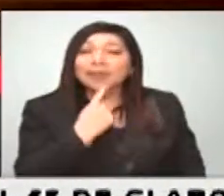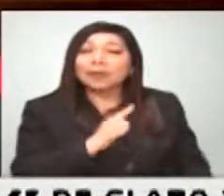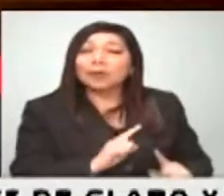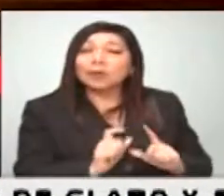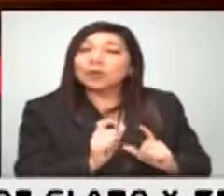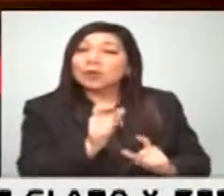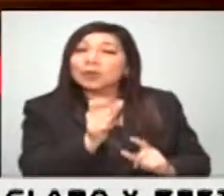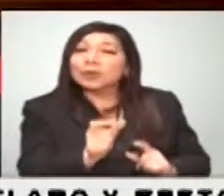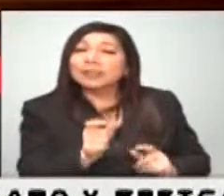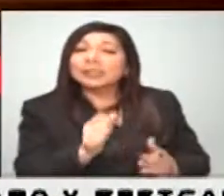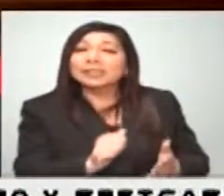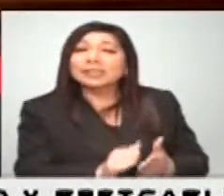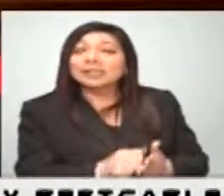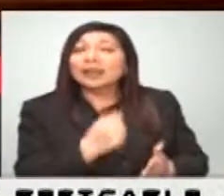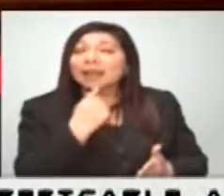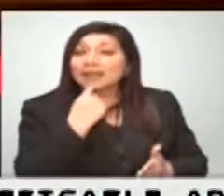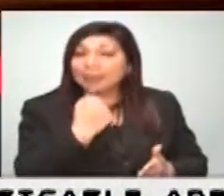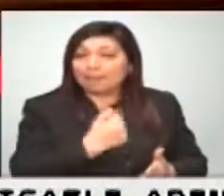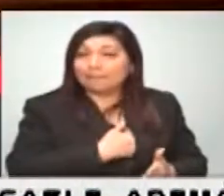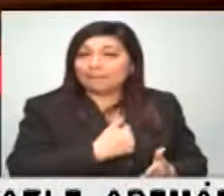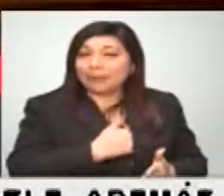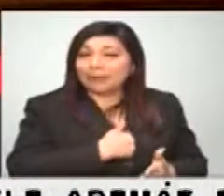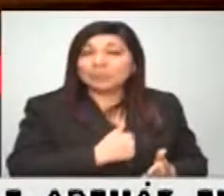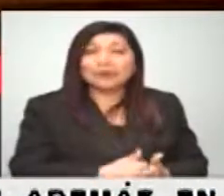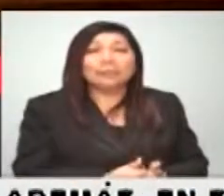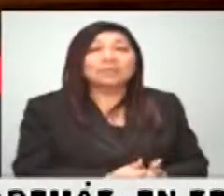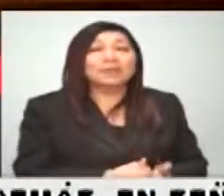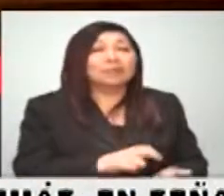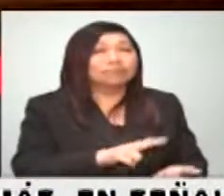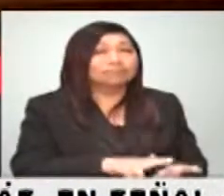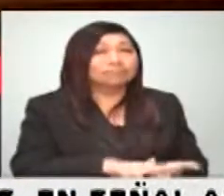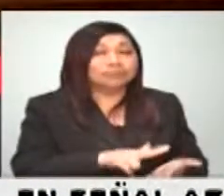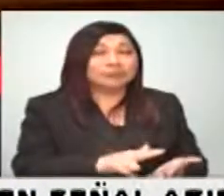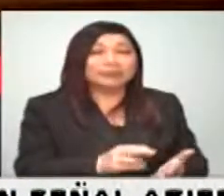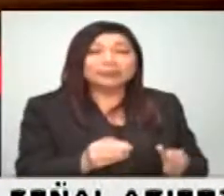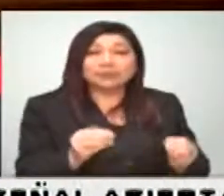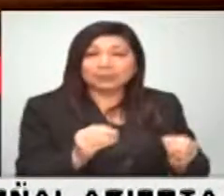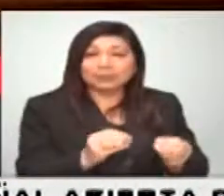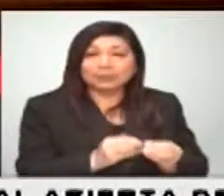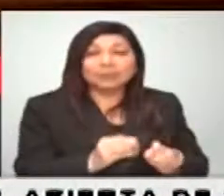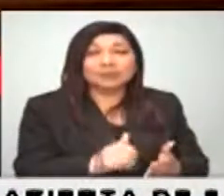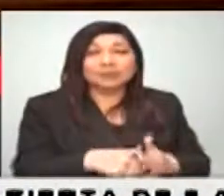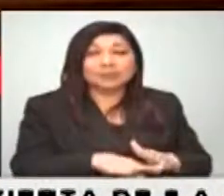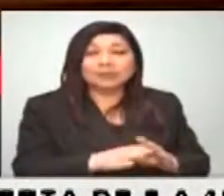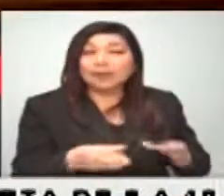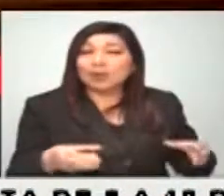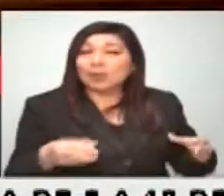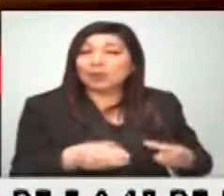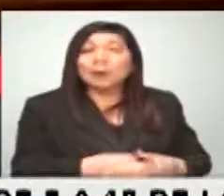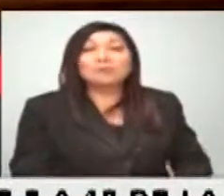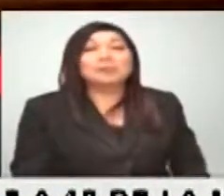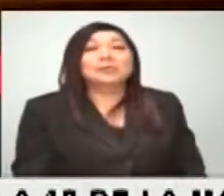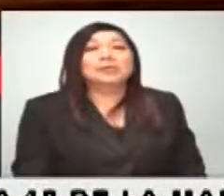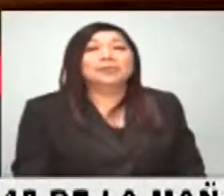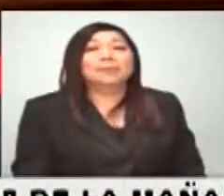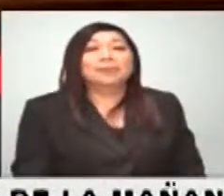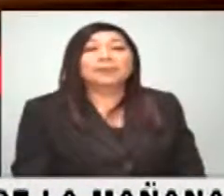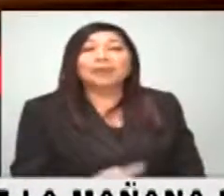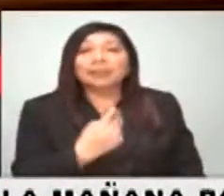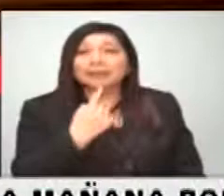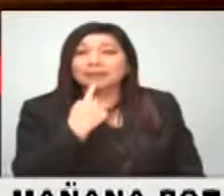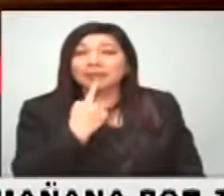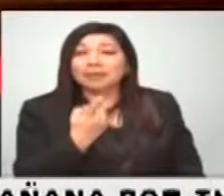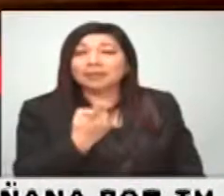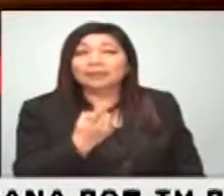nuestros colegas y lo dice el propio dictamen que se aprobó por unanimidad al interior de la comisión, el criterio del